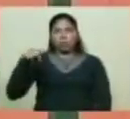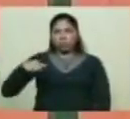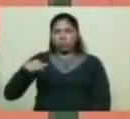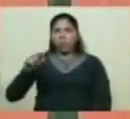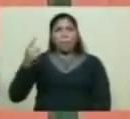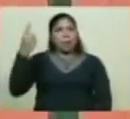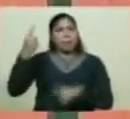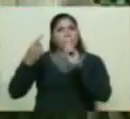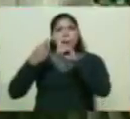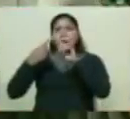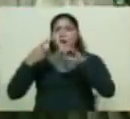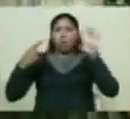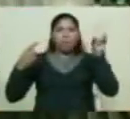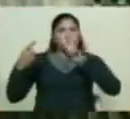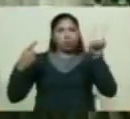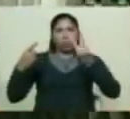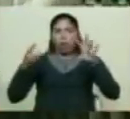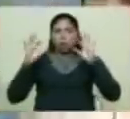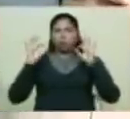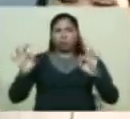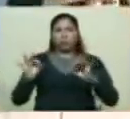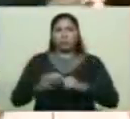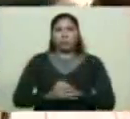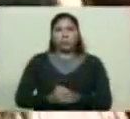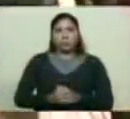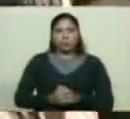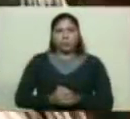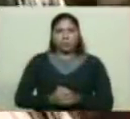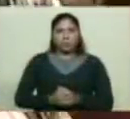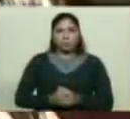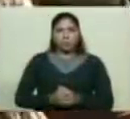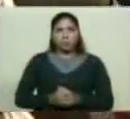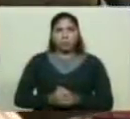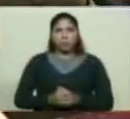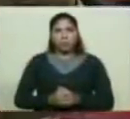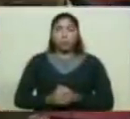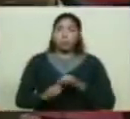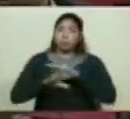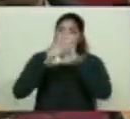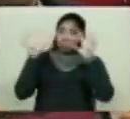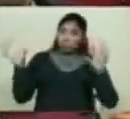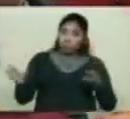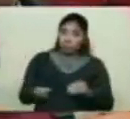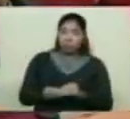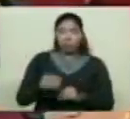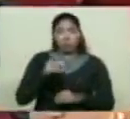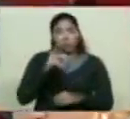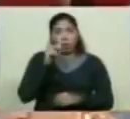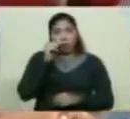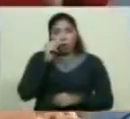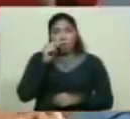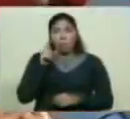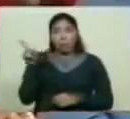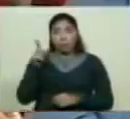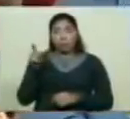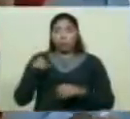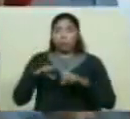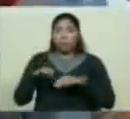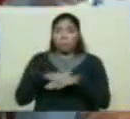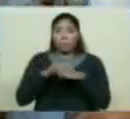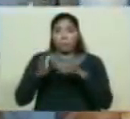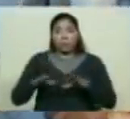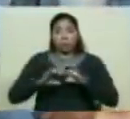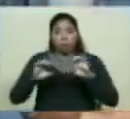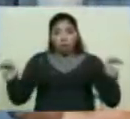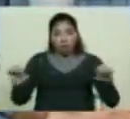viva venezuela luego de estas contundentes palabras del ministro del poder popular para la educación